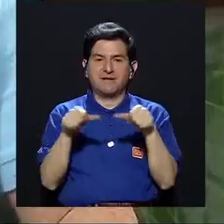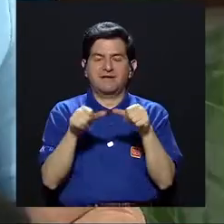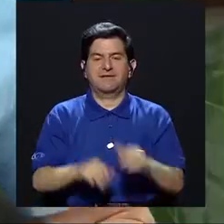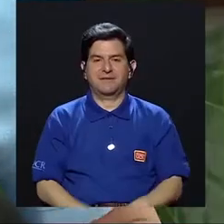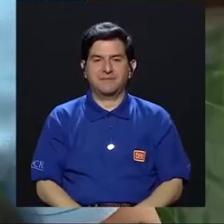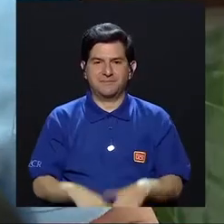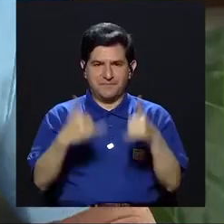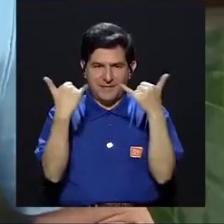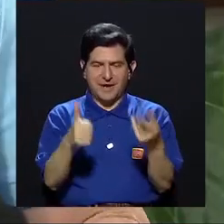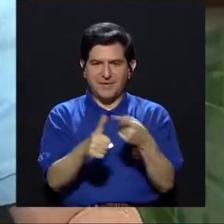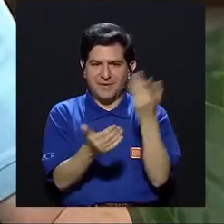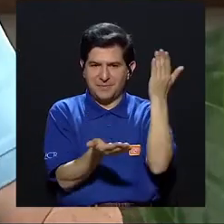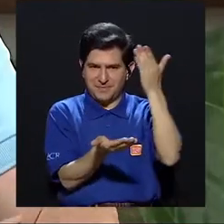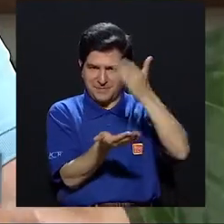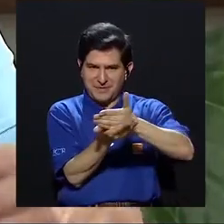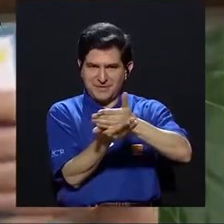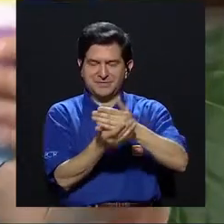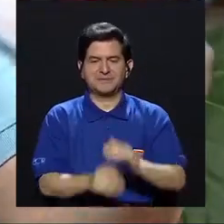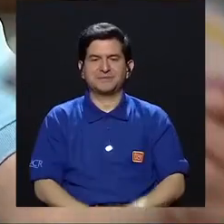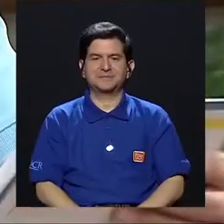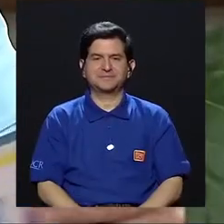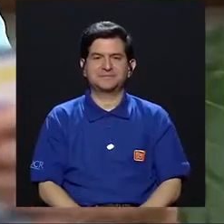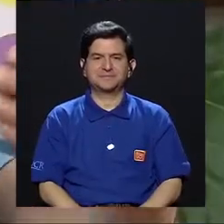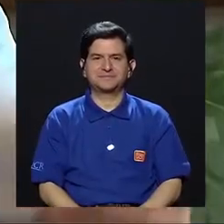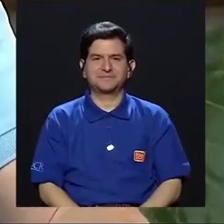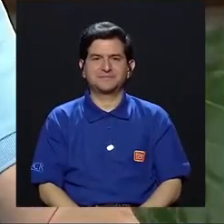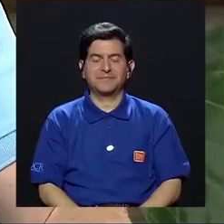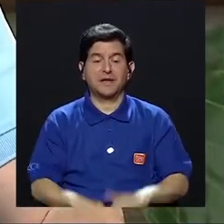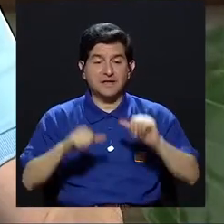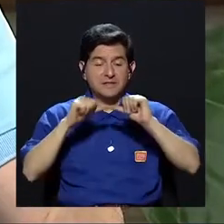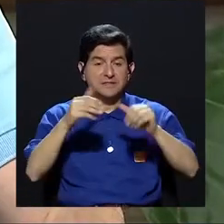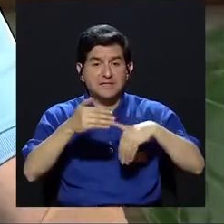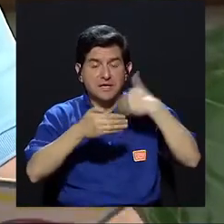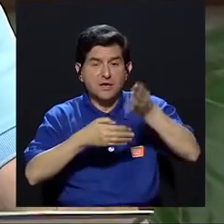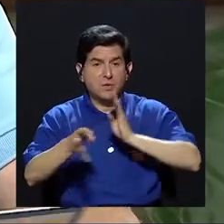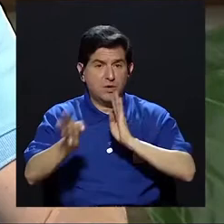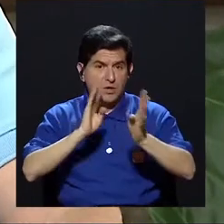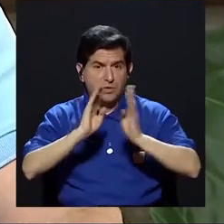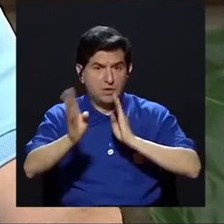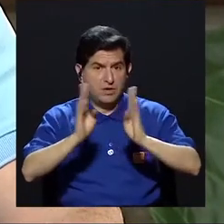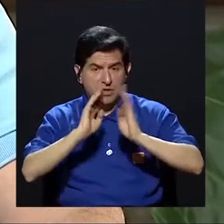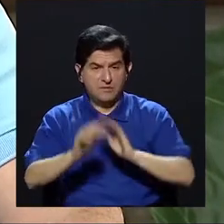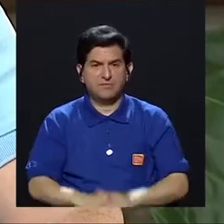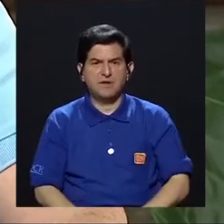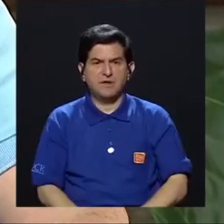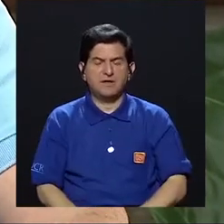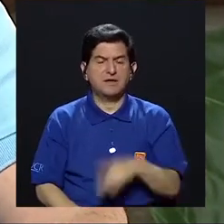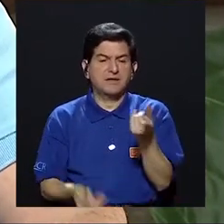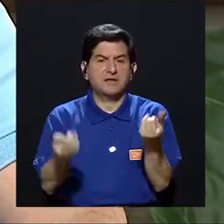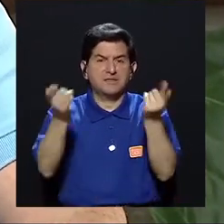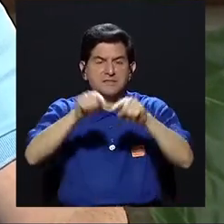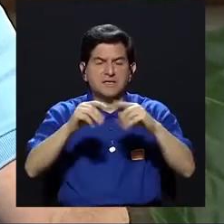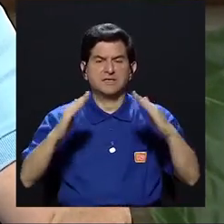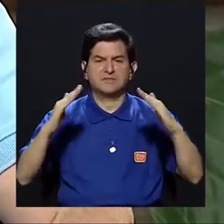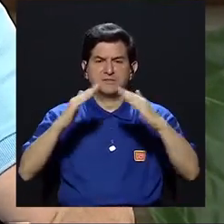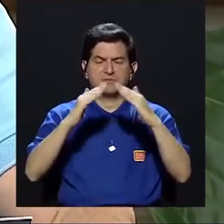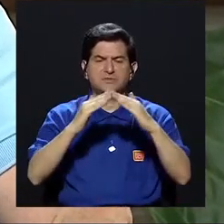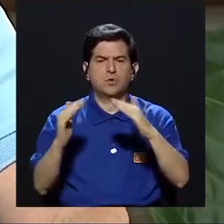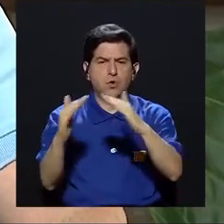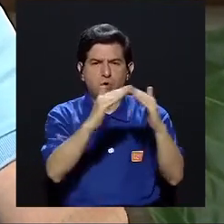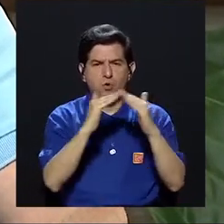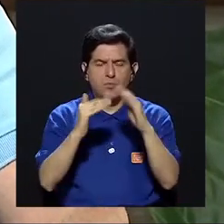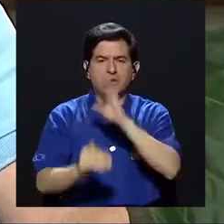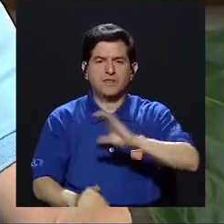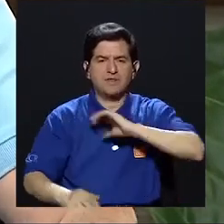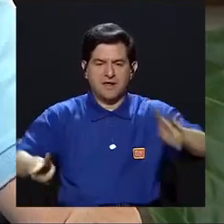Claro. Yesenia, vamos a hacer una primera pausa acá y vamos a continuar conversando acerca de la vivienda,